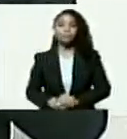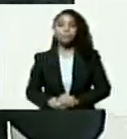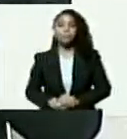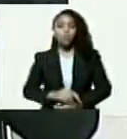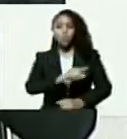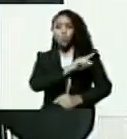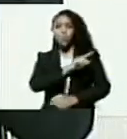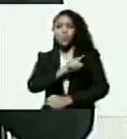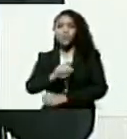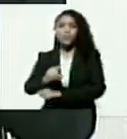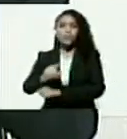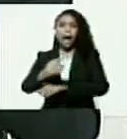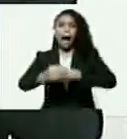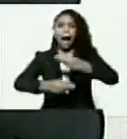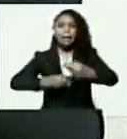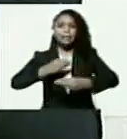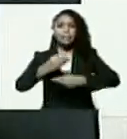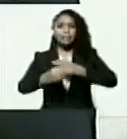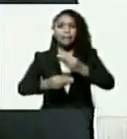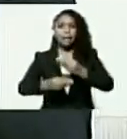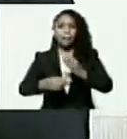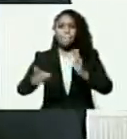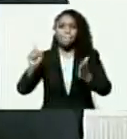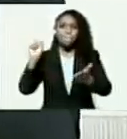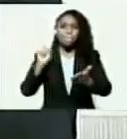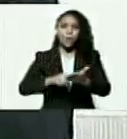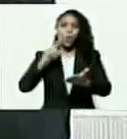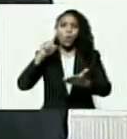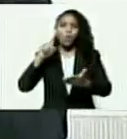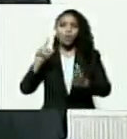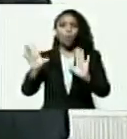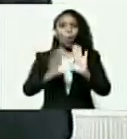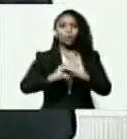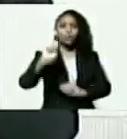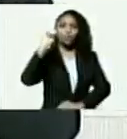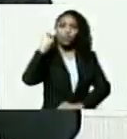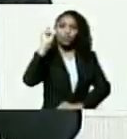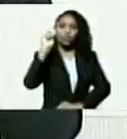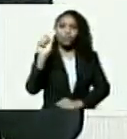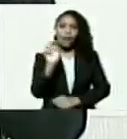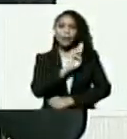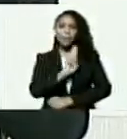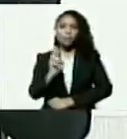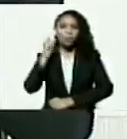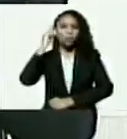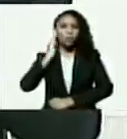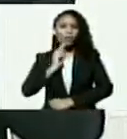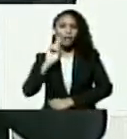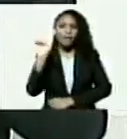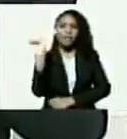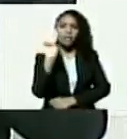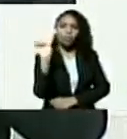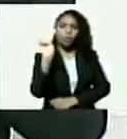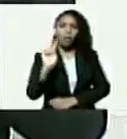cumplir y hacer cumplir la Constitución de la República Bolivariana de